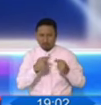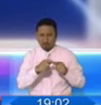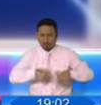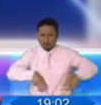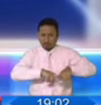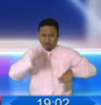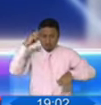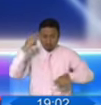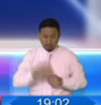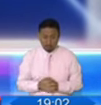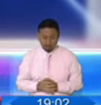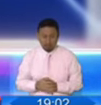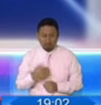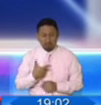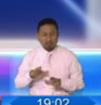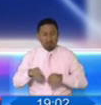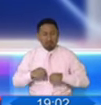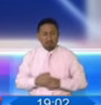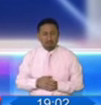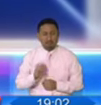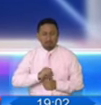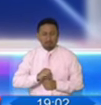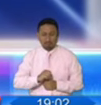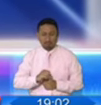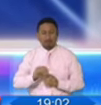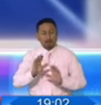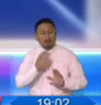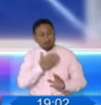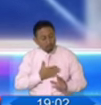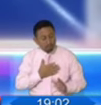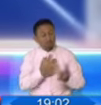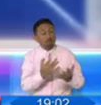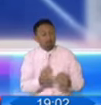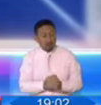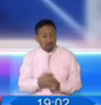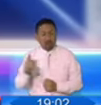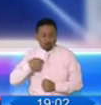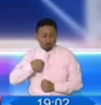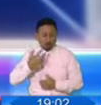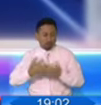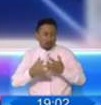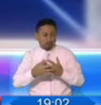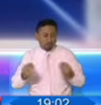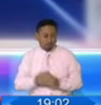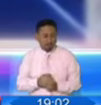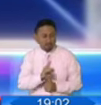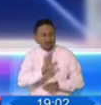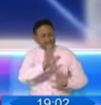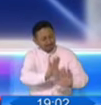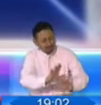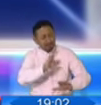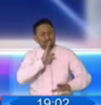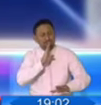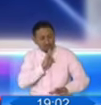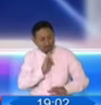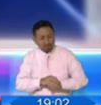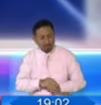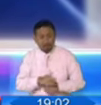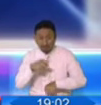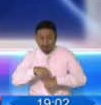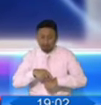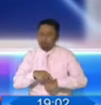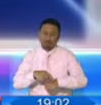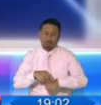gobierno. Lo reconoció y me pidió que espere, que ya lo iba a resolver, que le dé tiempo. Ya no hay tiempo.